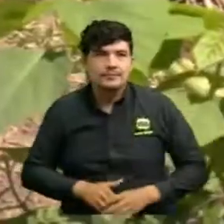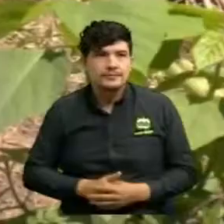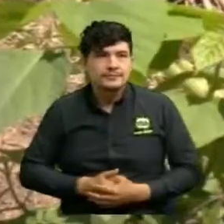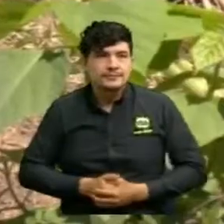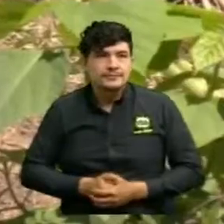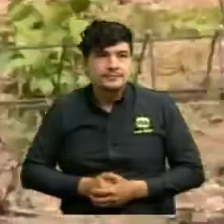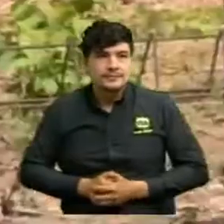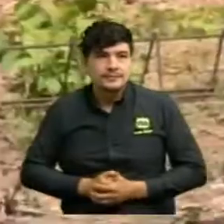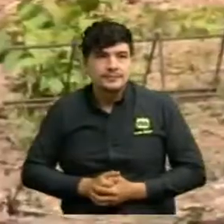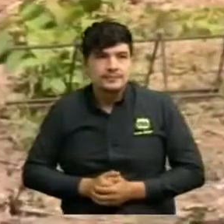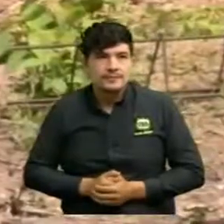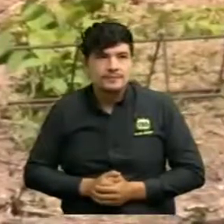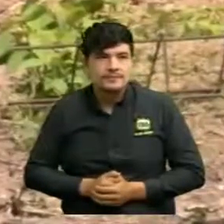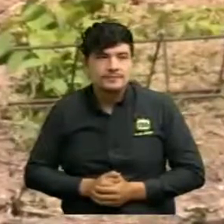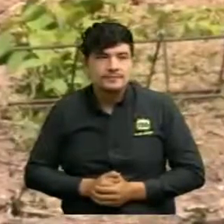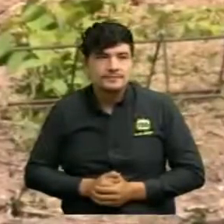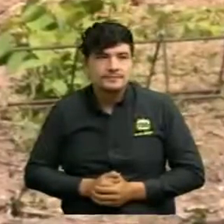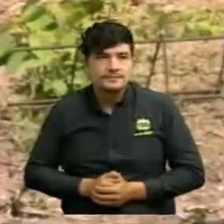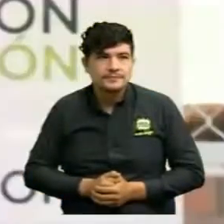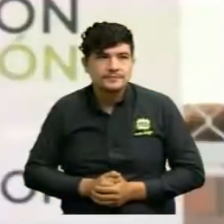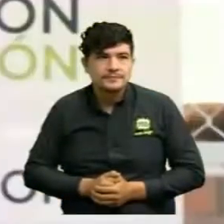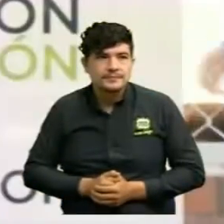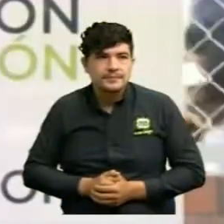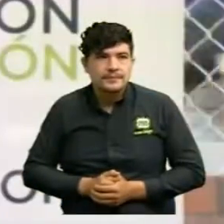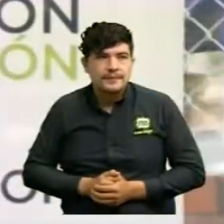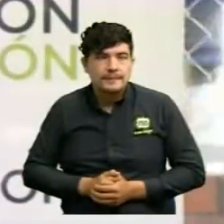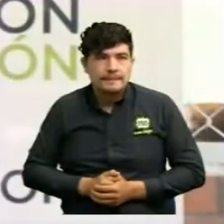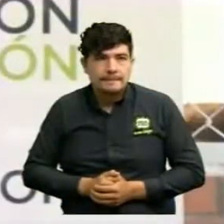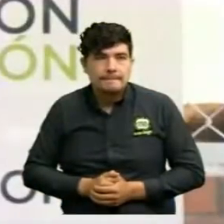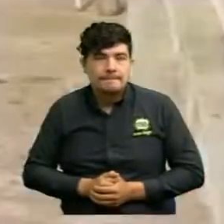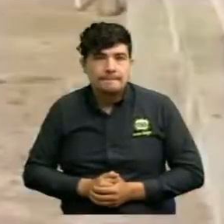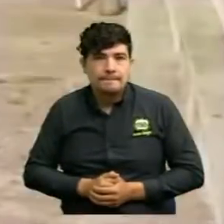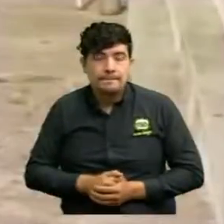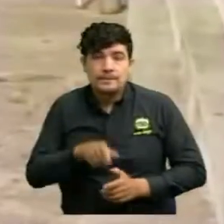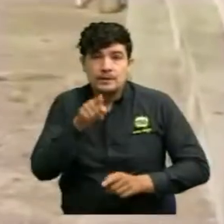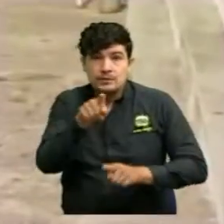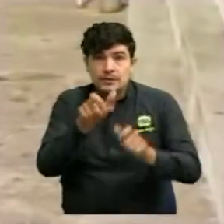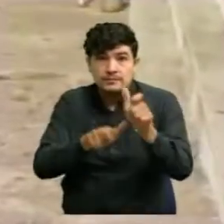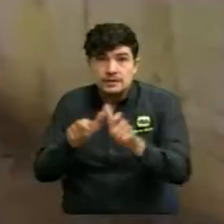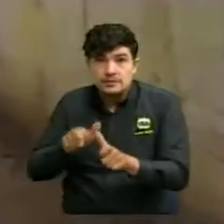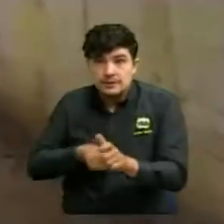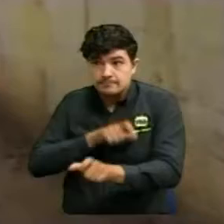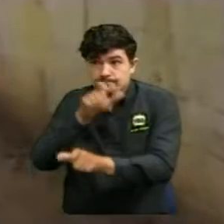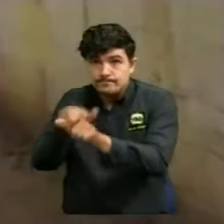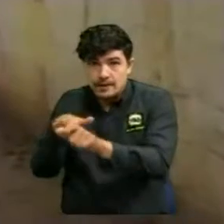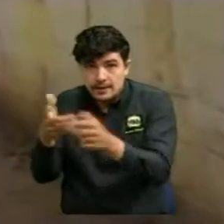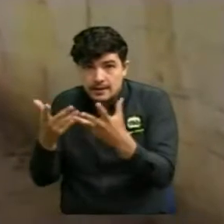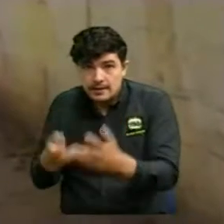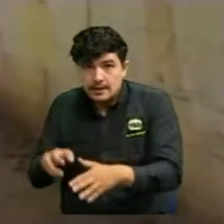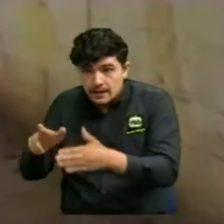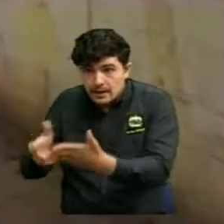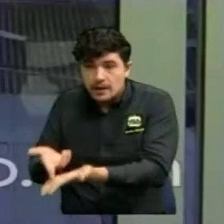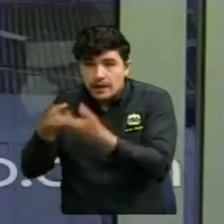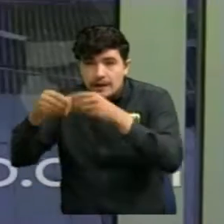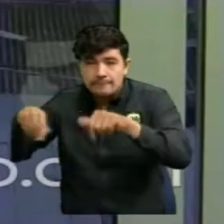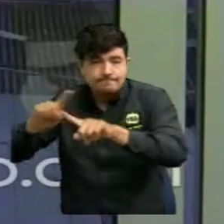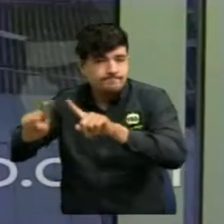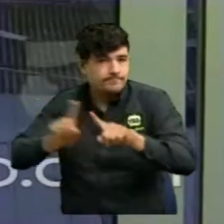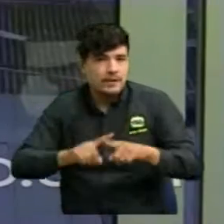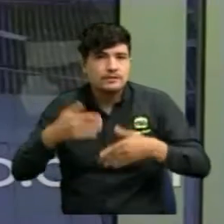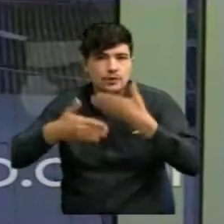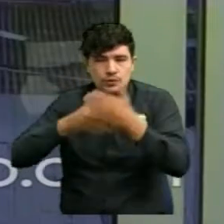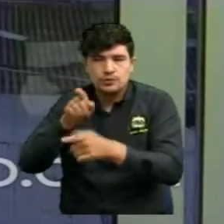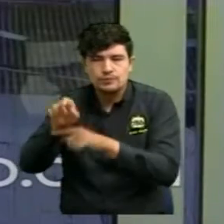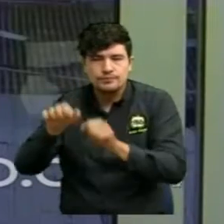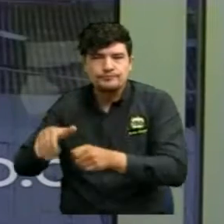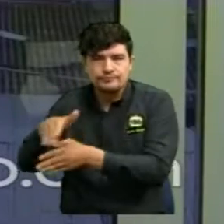un proyecto productivo para el sostenimiento familiar, la postulación de los beneficiarios a subsidio de vivienda nueva, entre otros beneficios. Es la primera